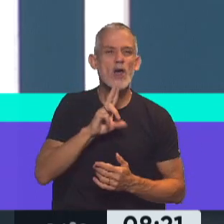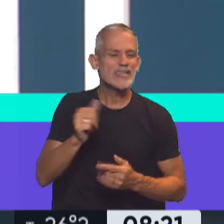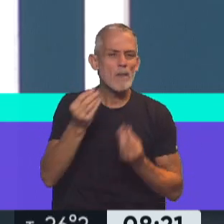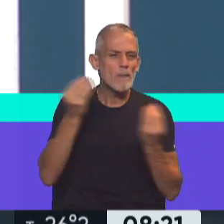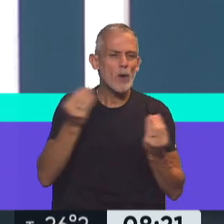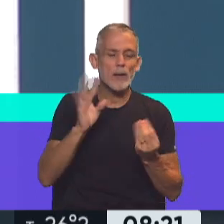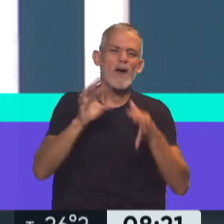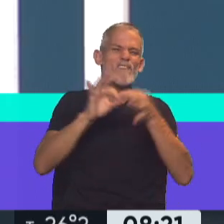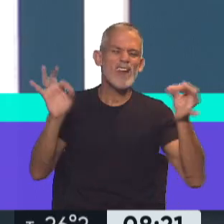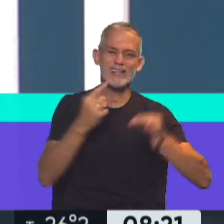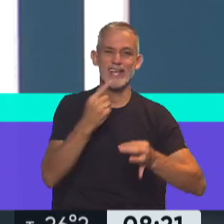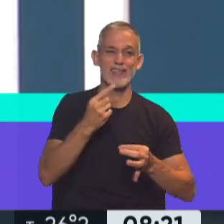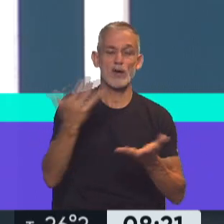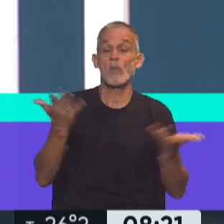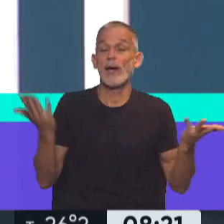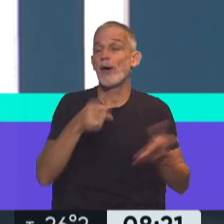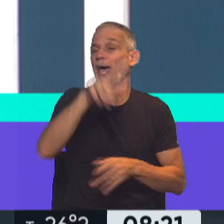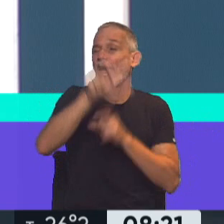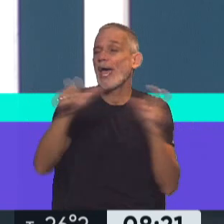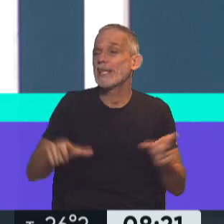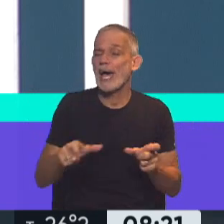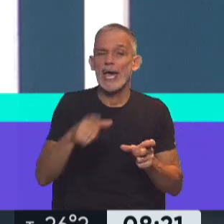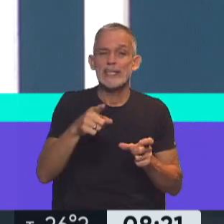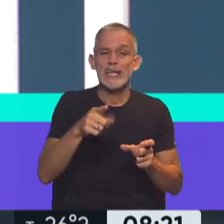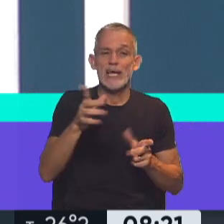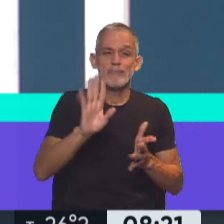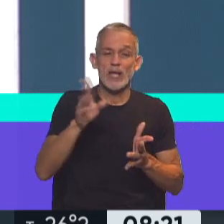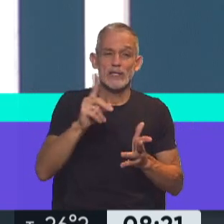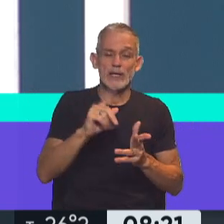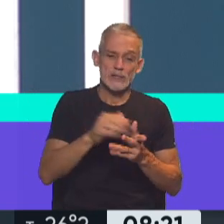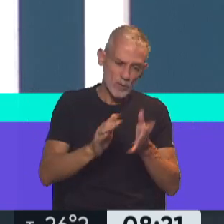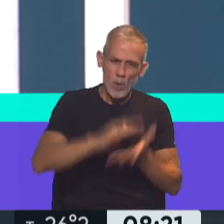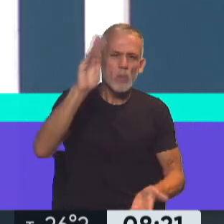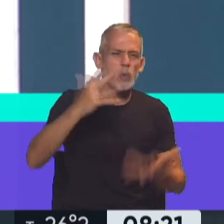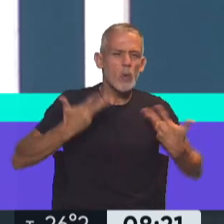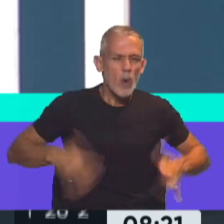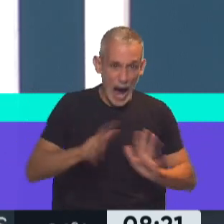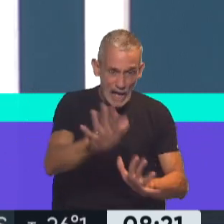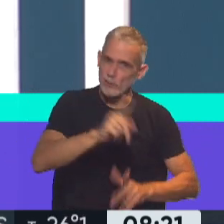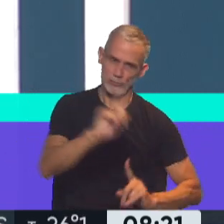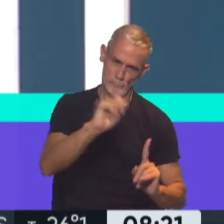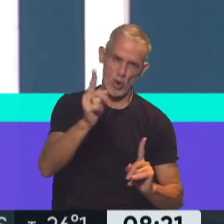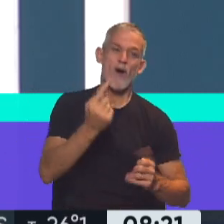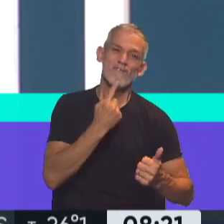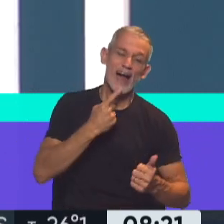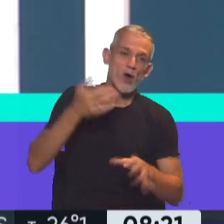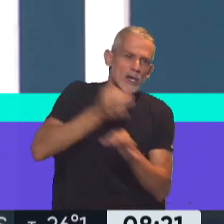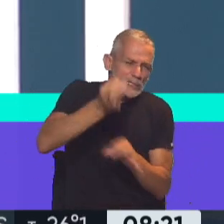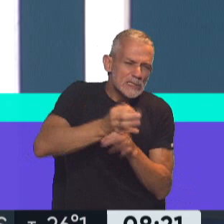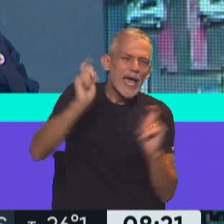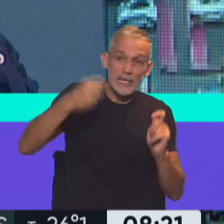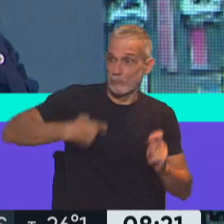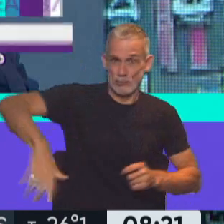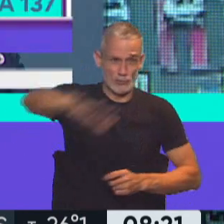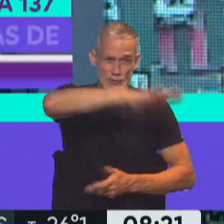la expresión de haber dicho, esta gente no salió de un repollo. Esta gente son varones educados en esta